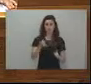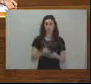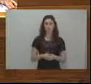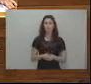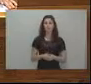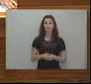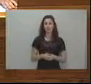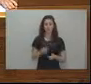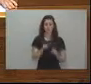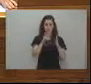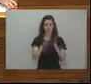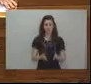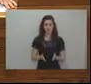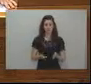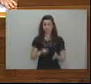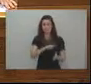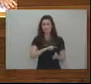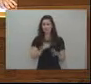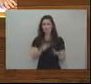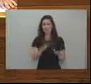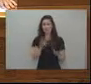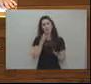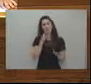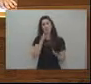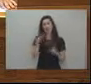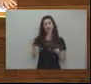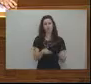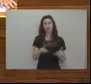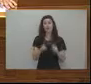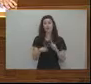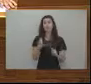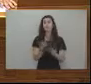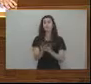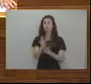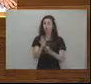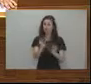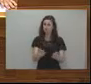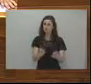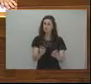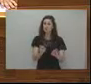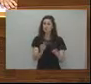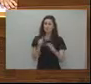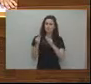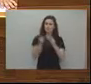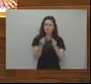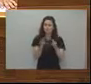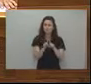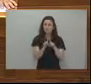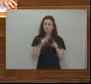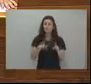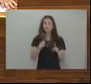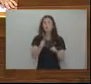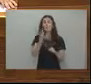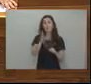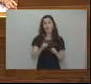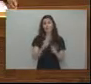usted, el miedo que tenemos no es a algunas de las demandas de las propuestas que presentaron, por supuesto, pero sobre todo nos da la sensación de que una cosa es lo que planteó y